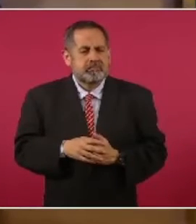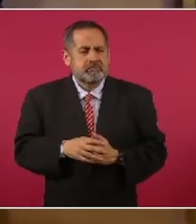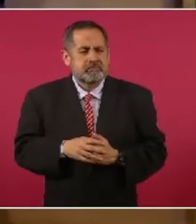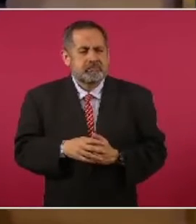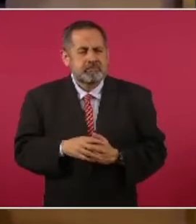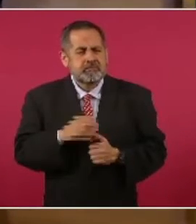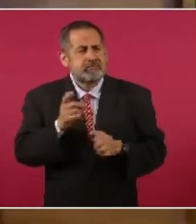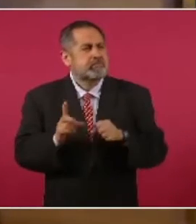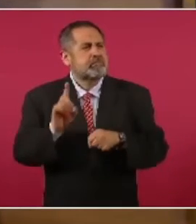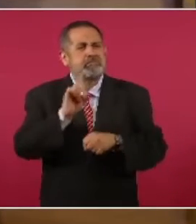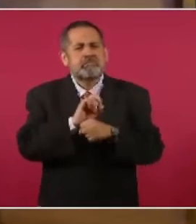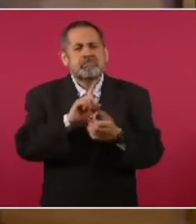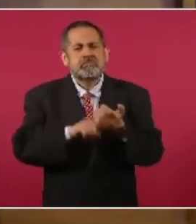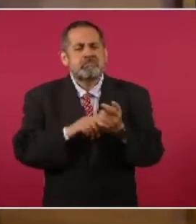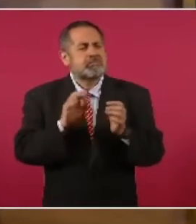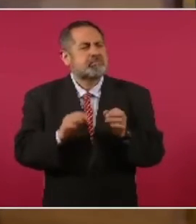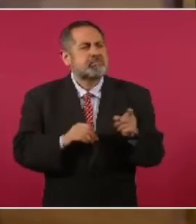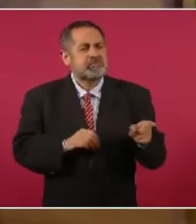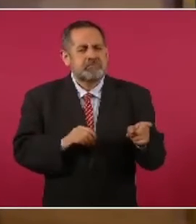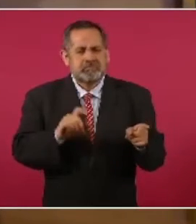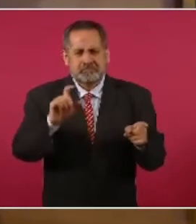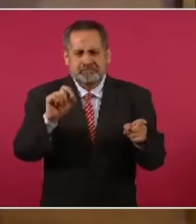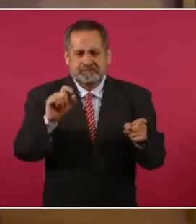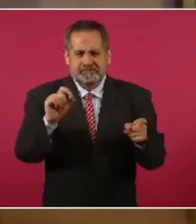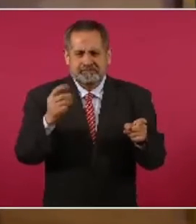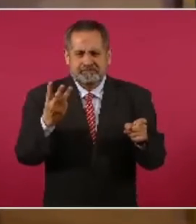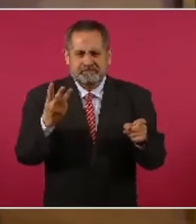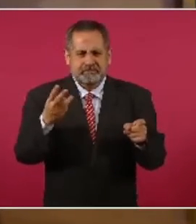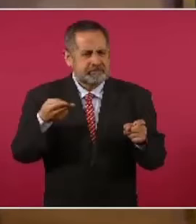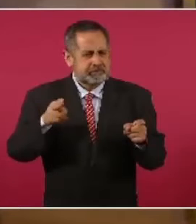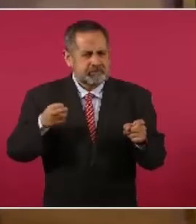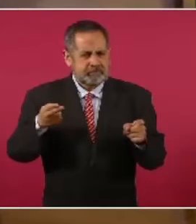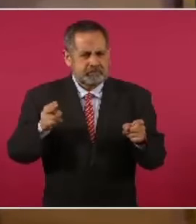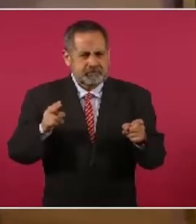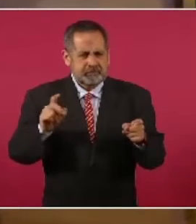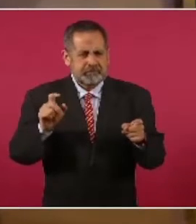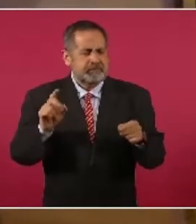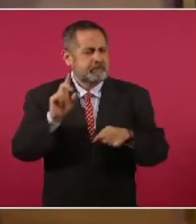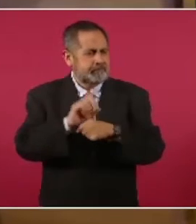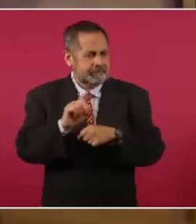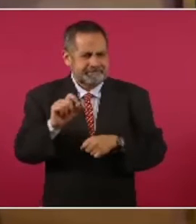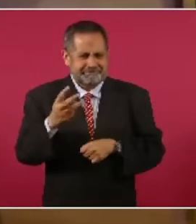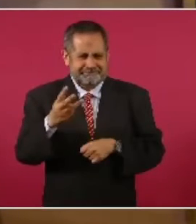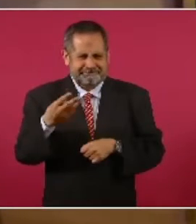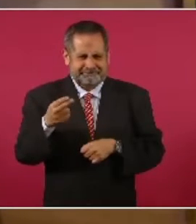el día 23 de noviembre